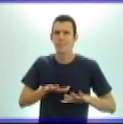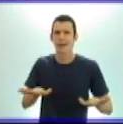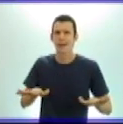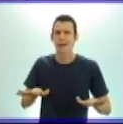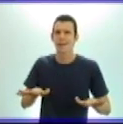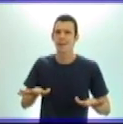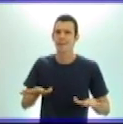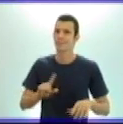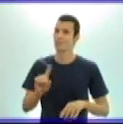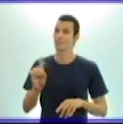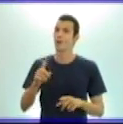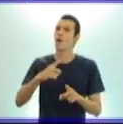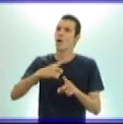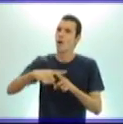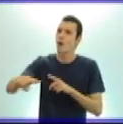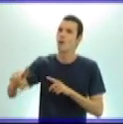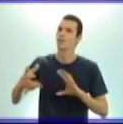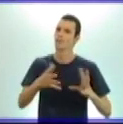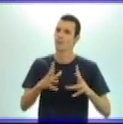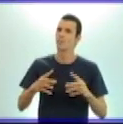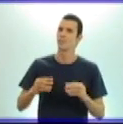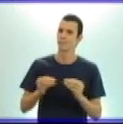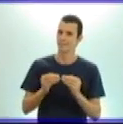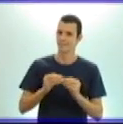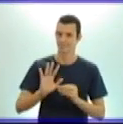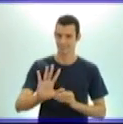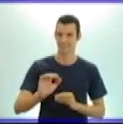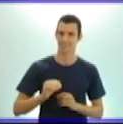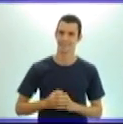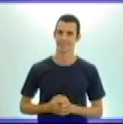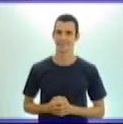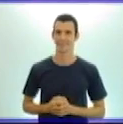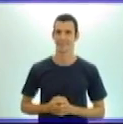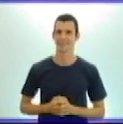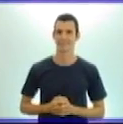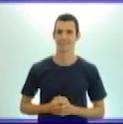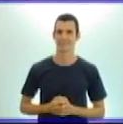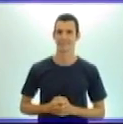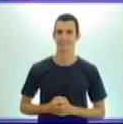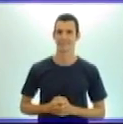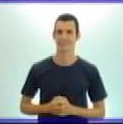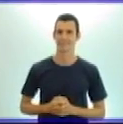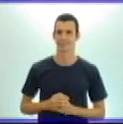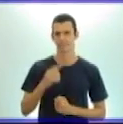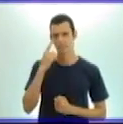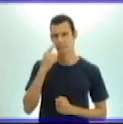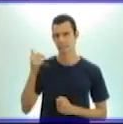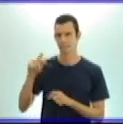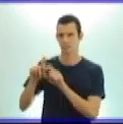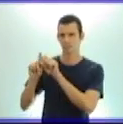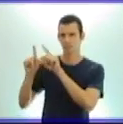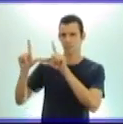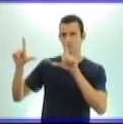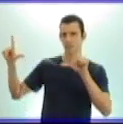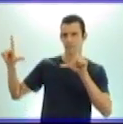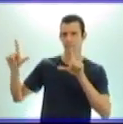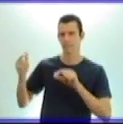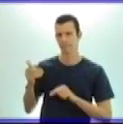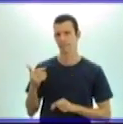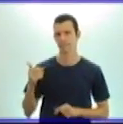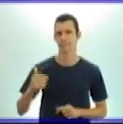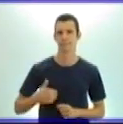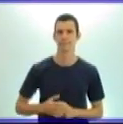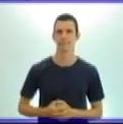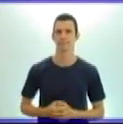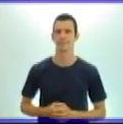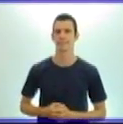que ubicarlos? Vamos a observar la diapositiva y luego vamos a comentar acerca